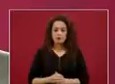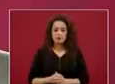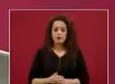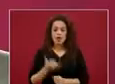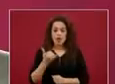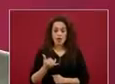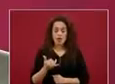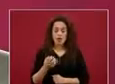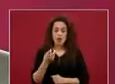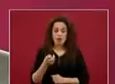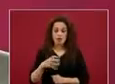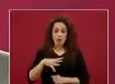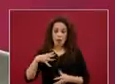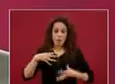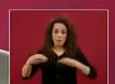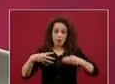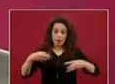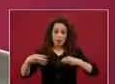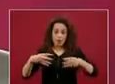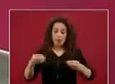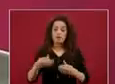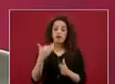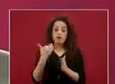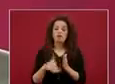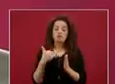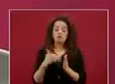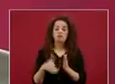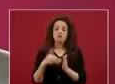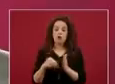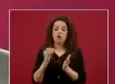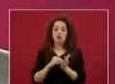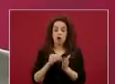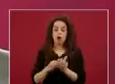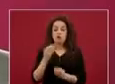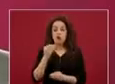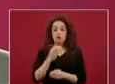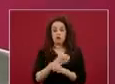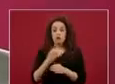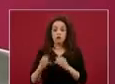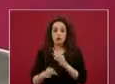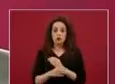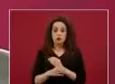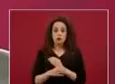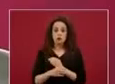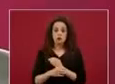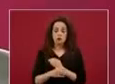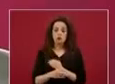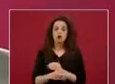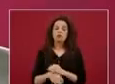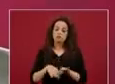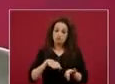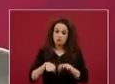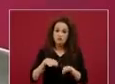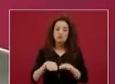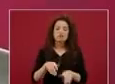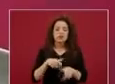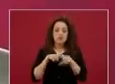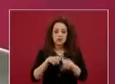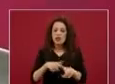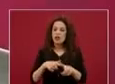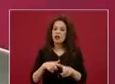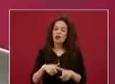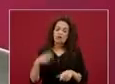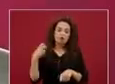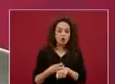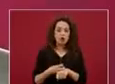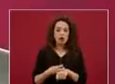todavía nos depara varios momentos de intenso trabajo, pero hay que continuar